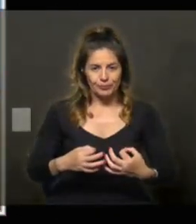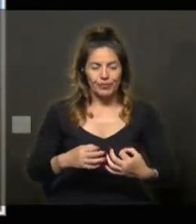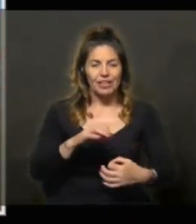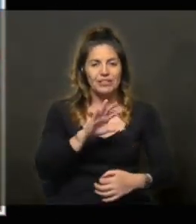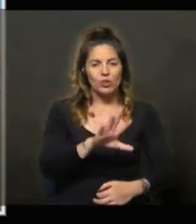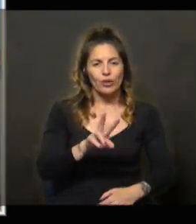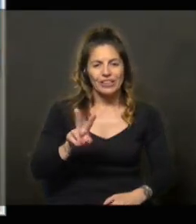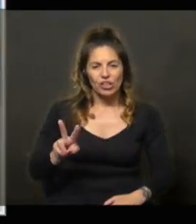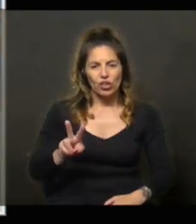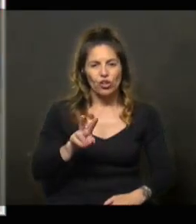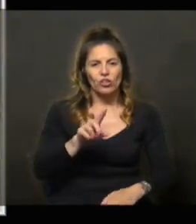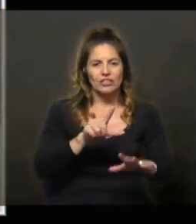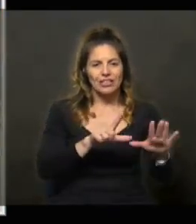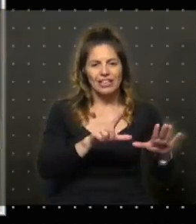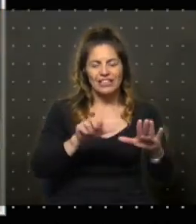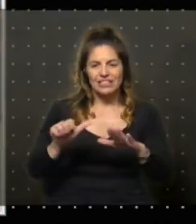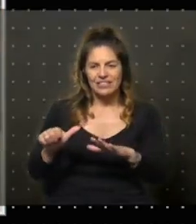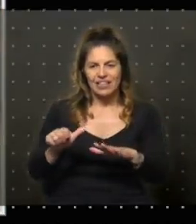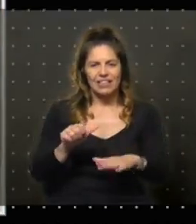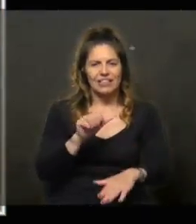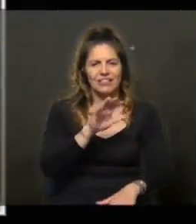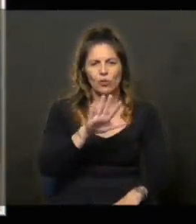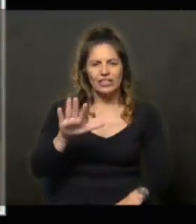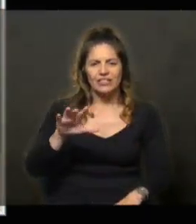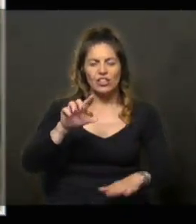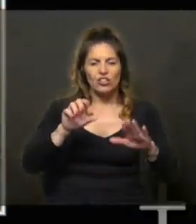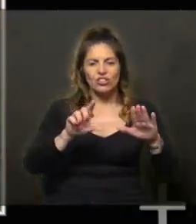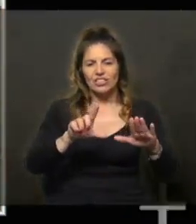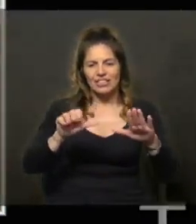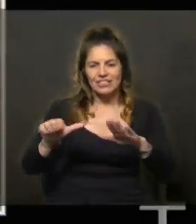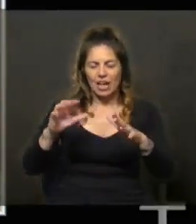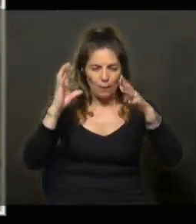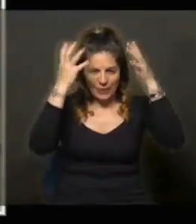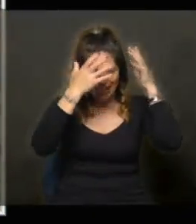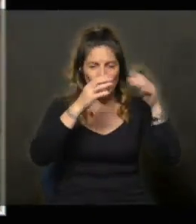52 76 5576